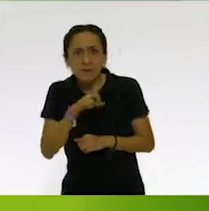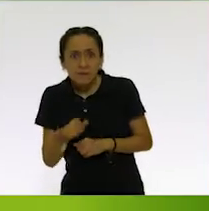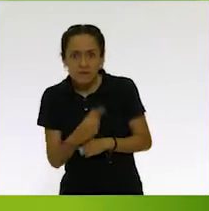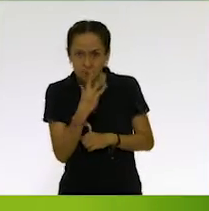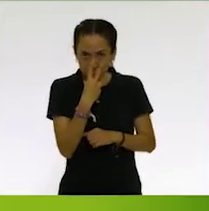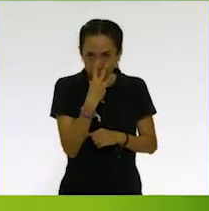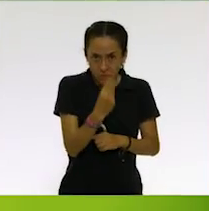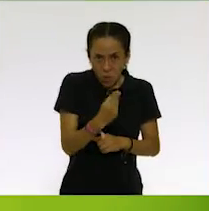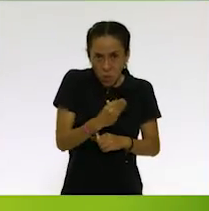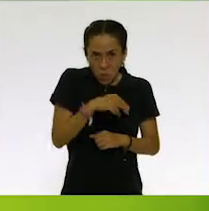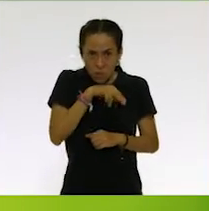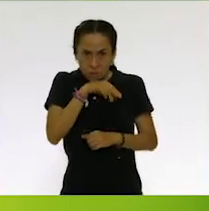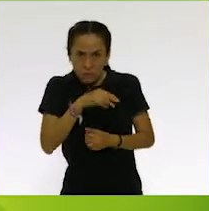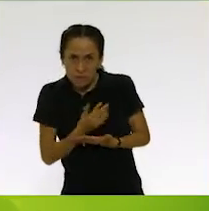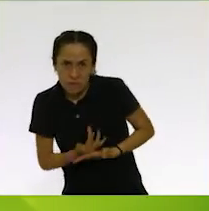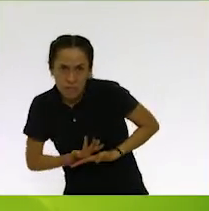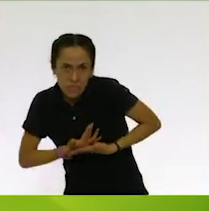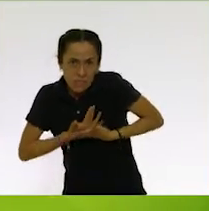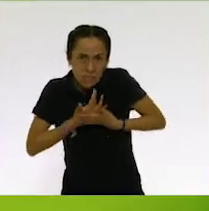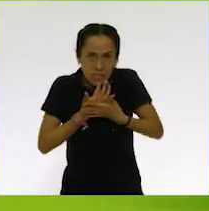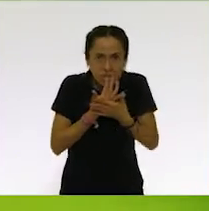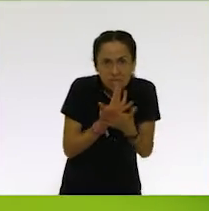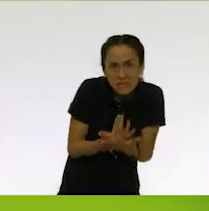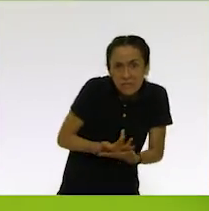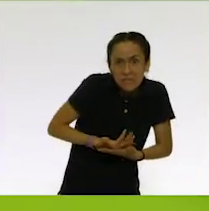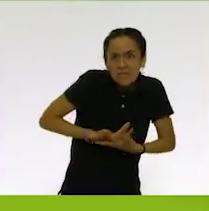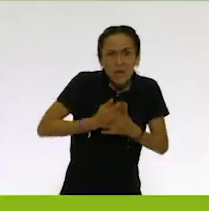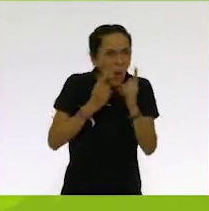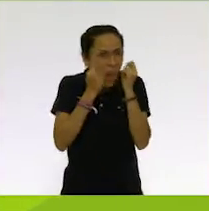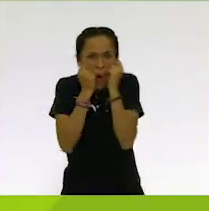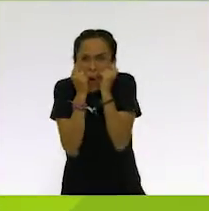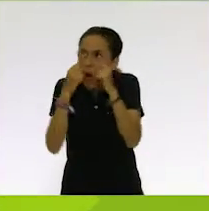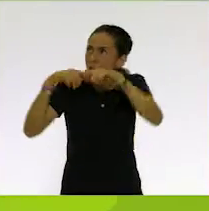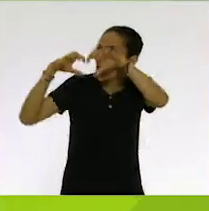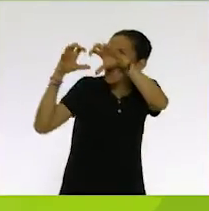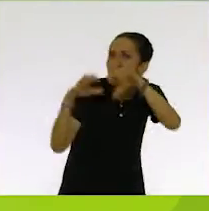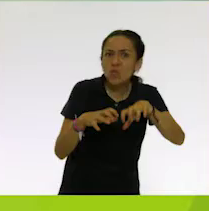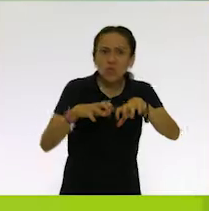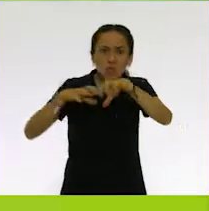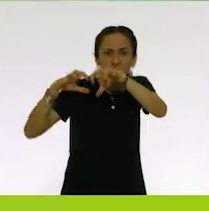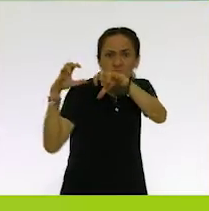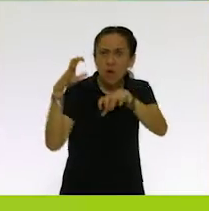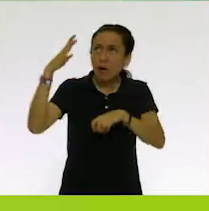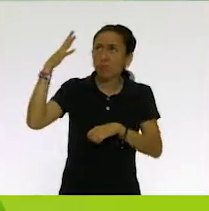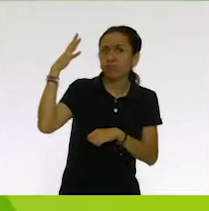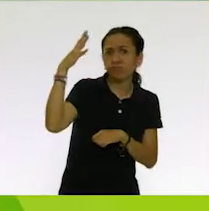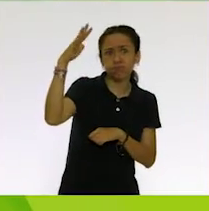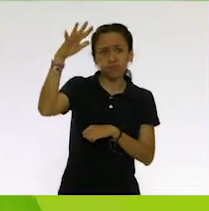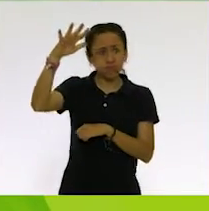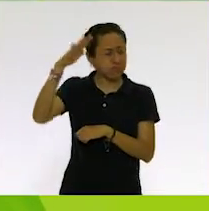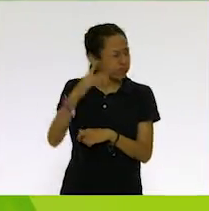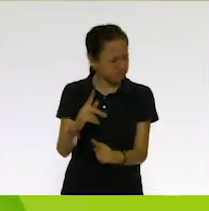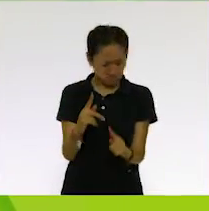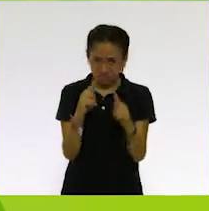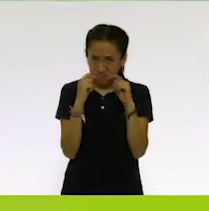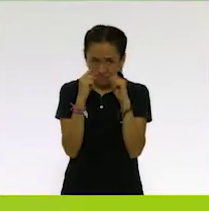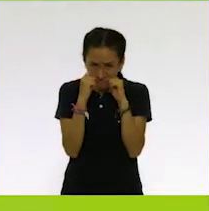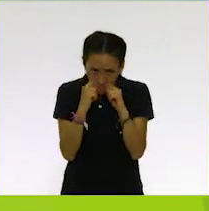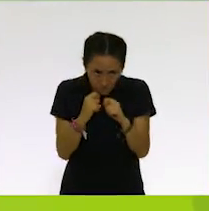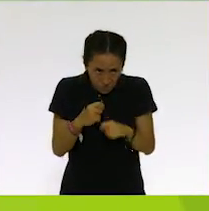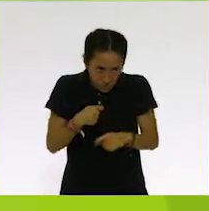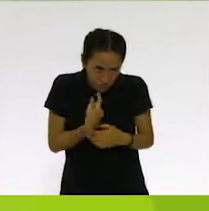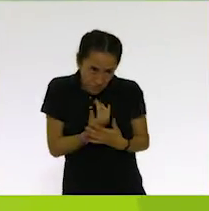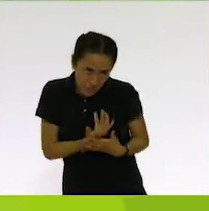de lluvia, en días de sol. Esperaba y esperaba a que